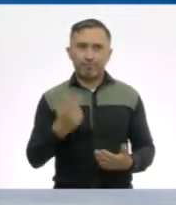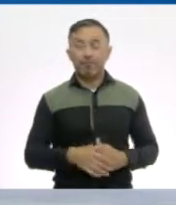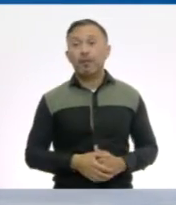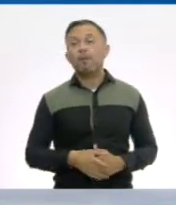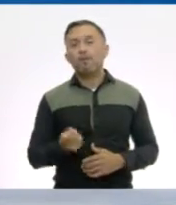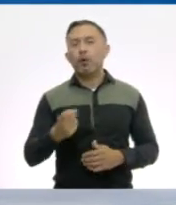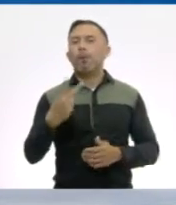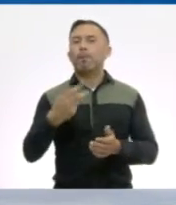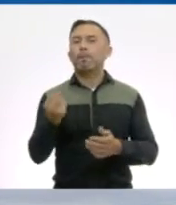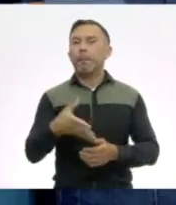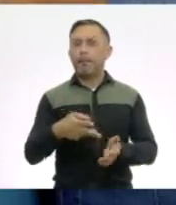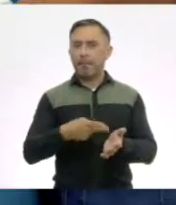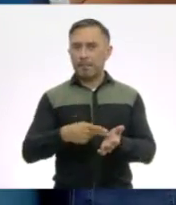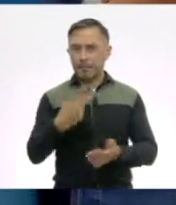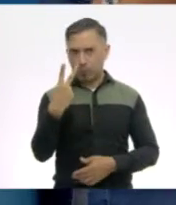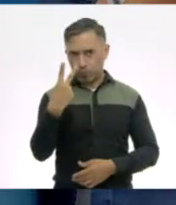veces.